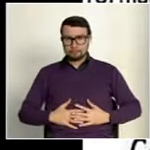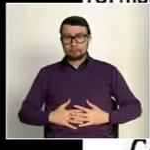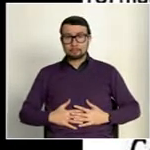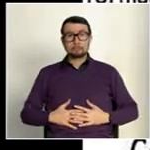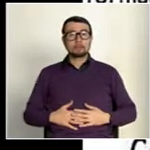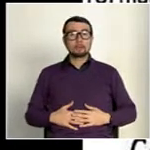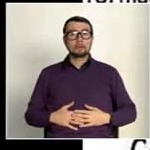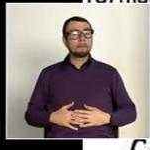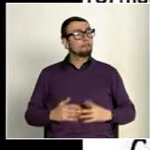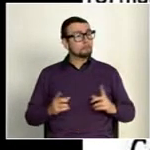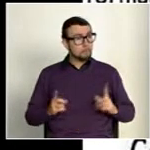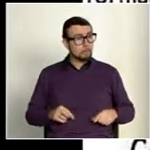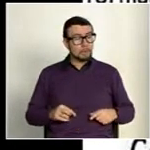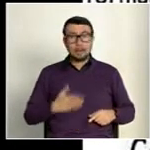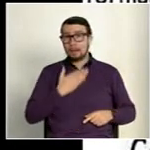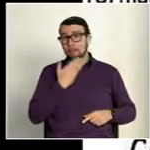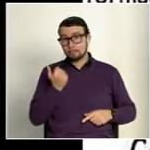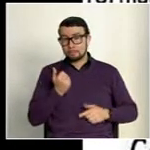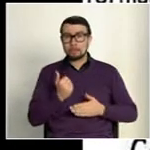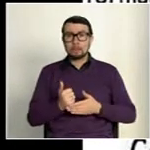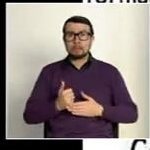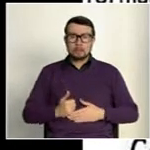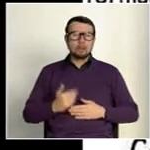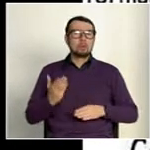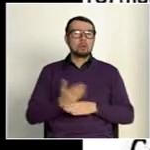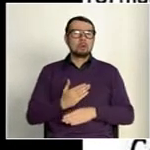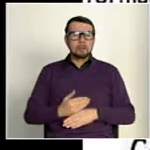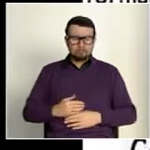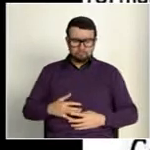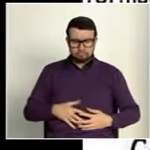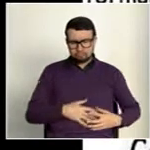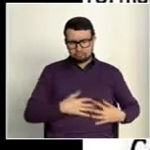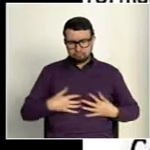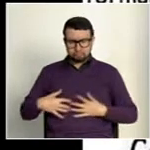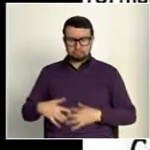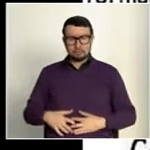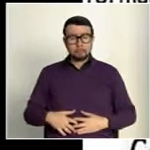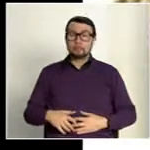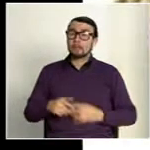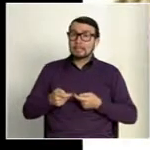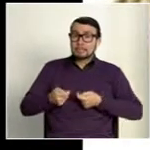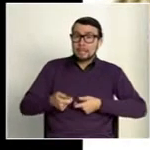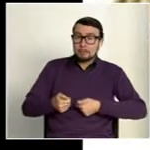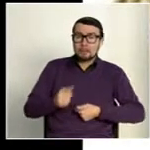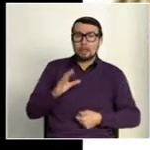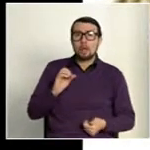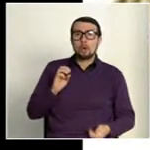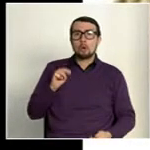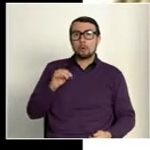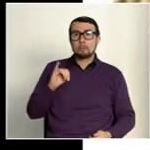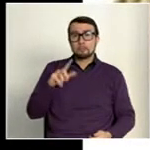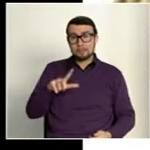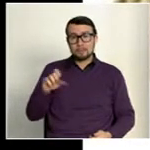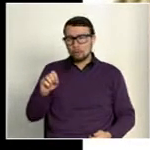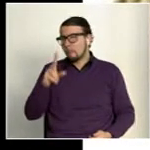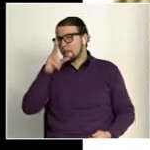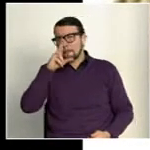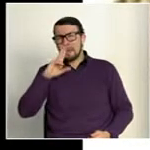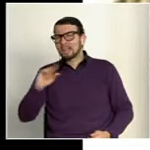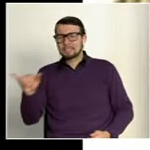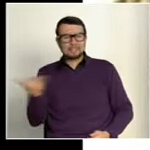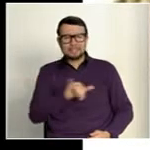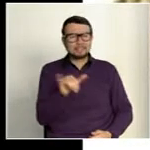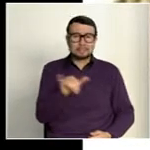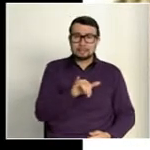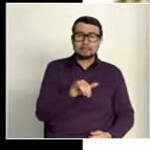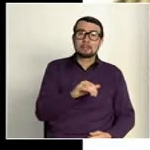también para mejorar la peristalsis gástrica del intestino. Las semillas de comino son muy parecidas en propiedades con semilla de hinojo. El